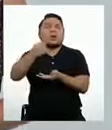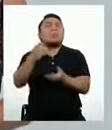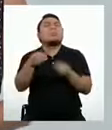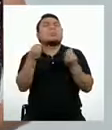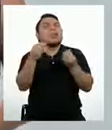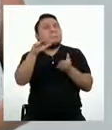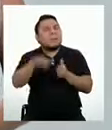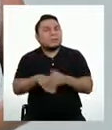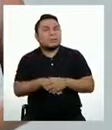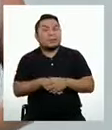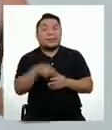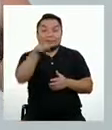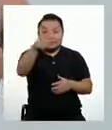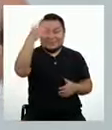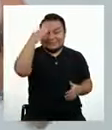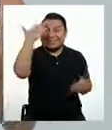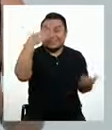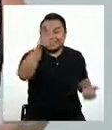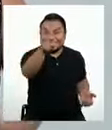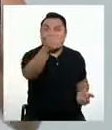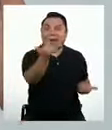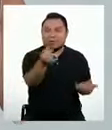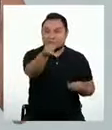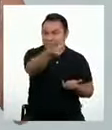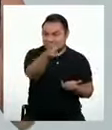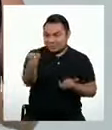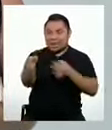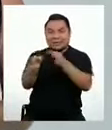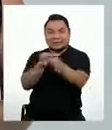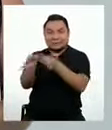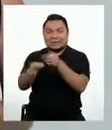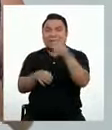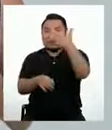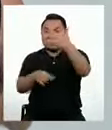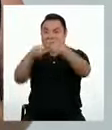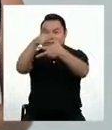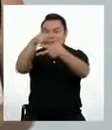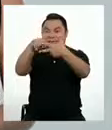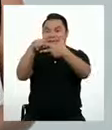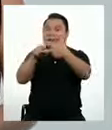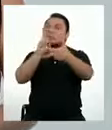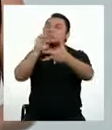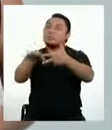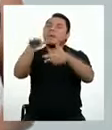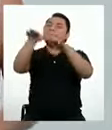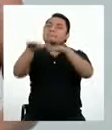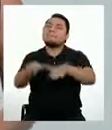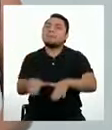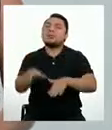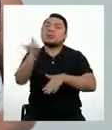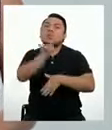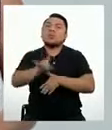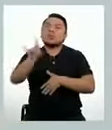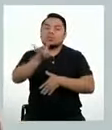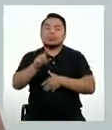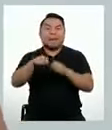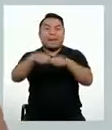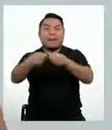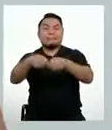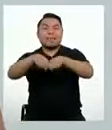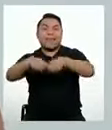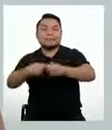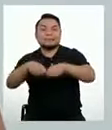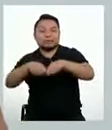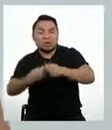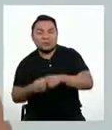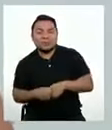Y ahora tú, que ya lo sabes todo, puedes explicarle 3 razones por las que debe reducir el uso del plástico.